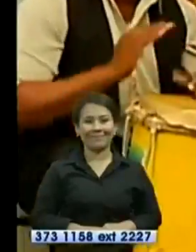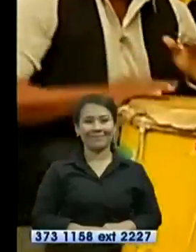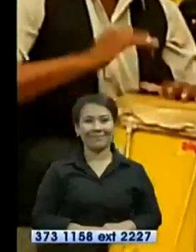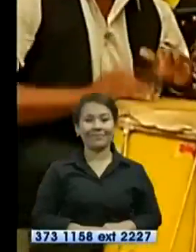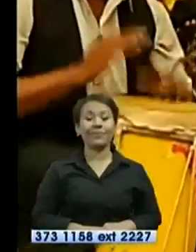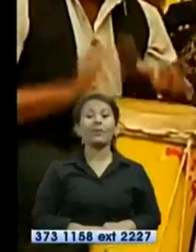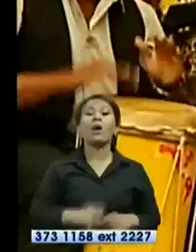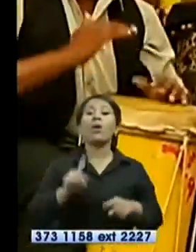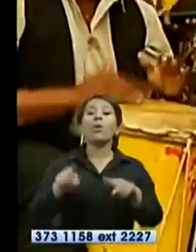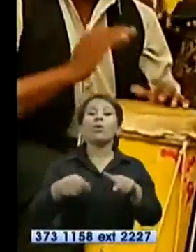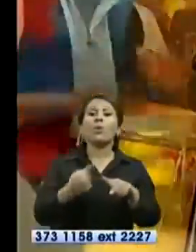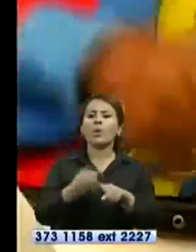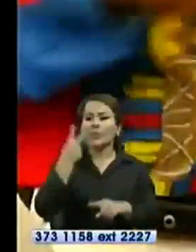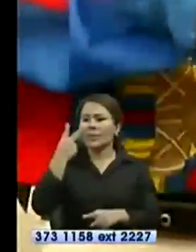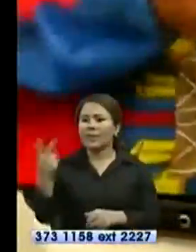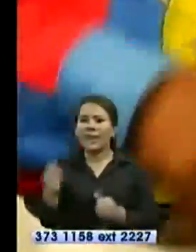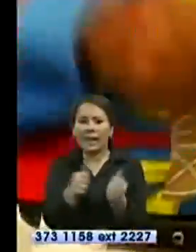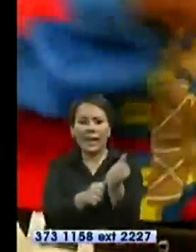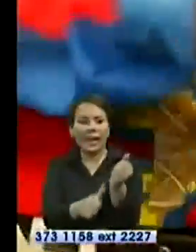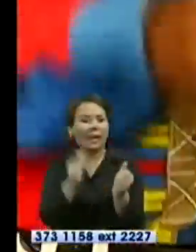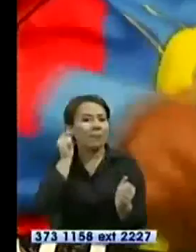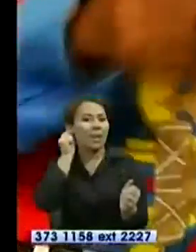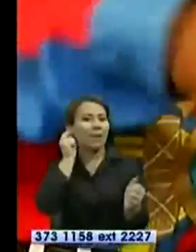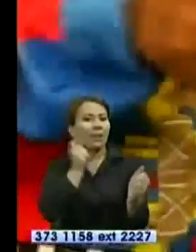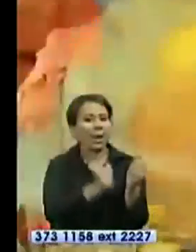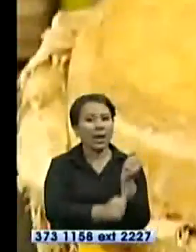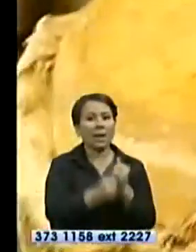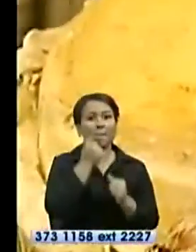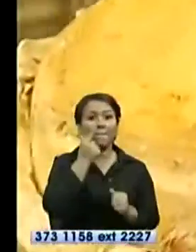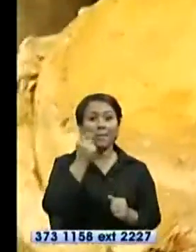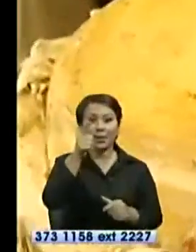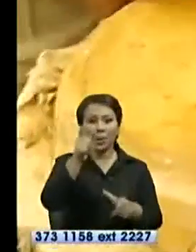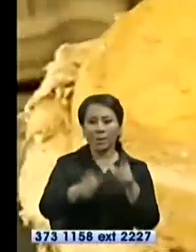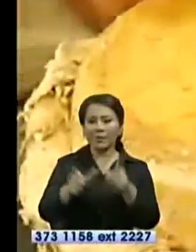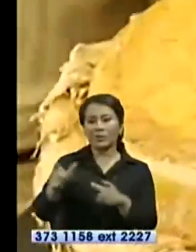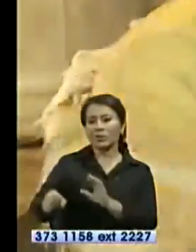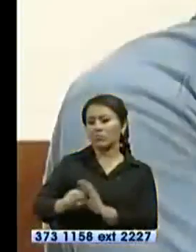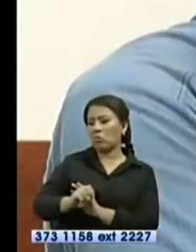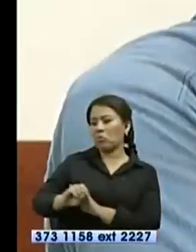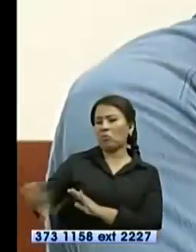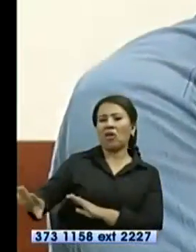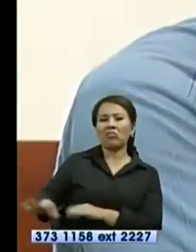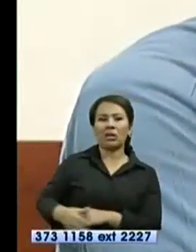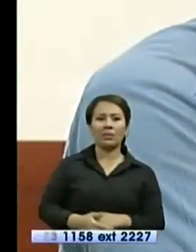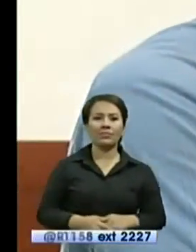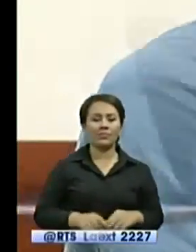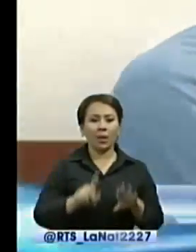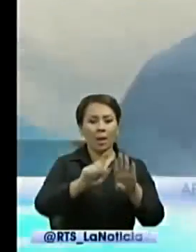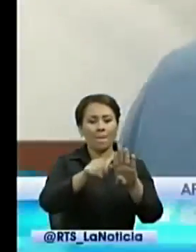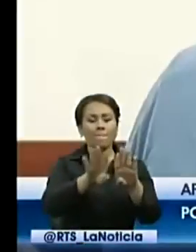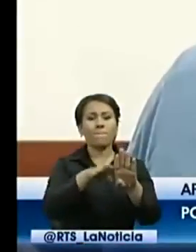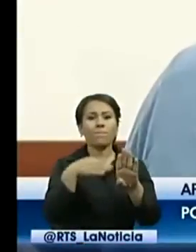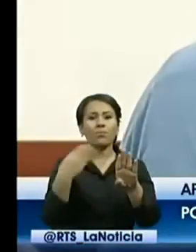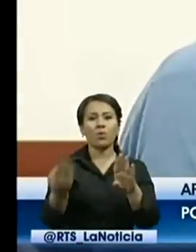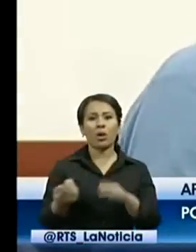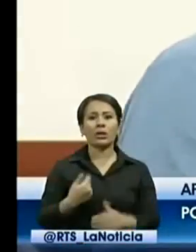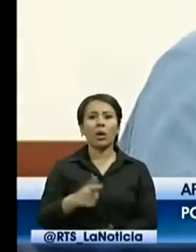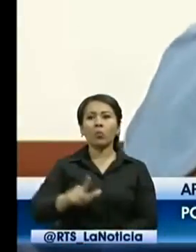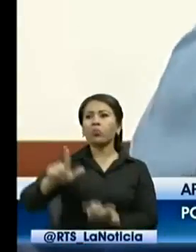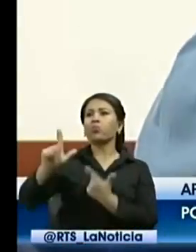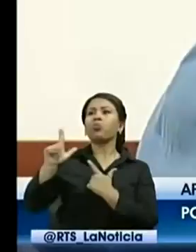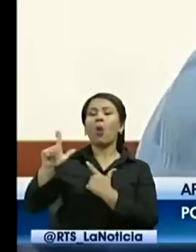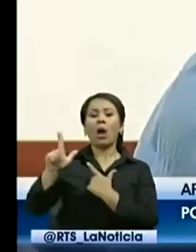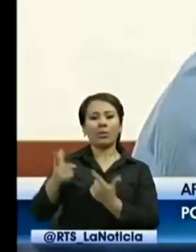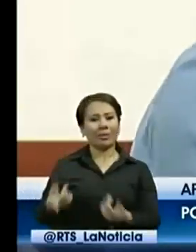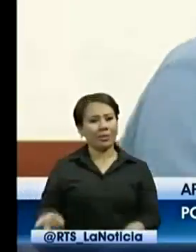¿Cuándo vamos a ver hermanas o hermanos afroecuatorianos no en la puerta de no en la puerta del banco como guardias de seguridad, sino